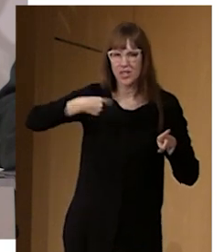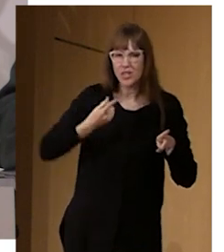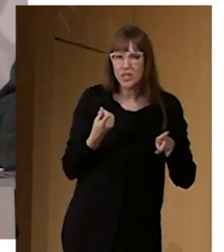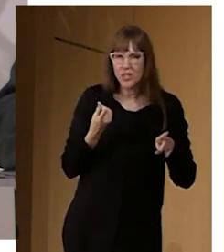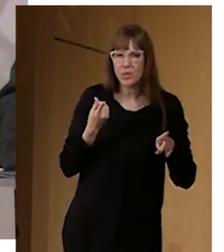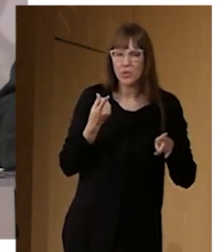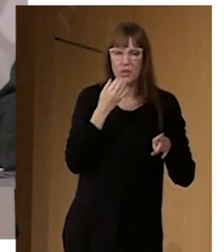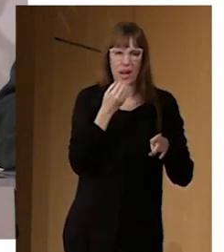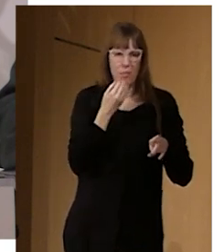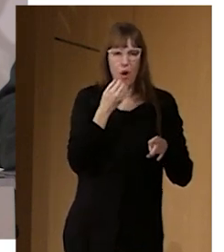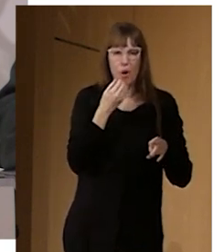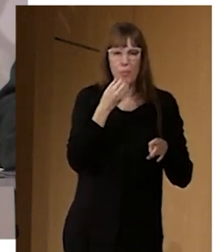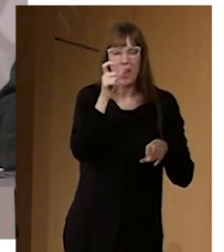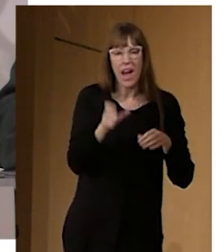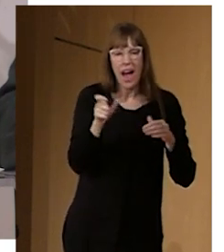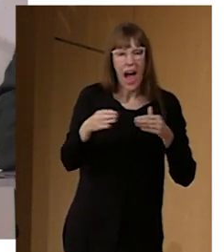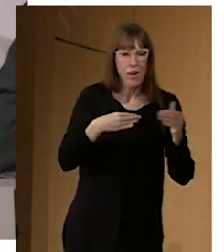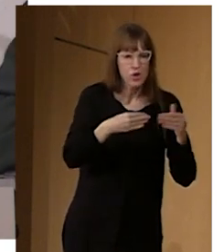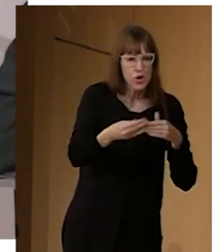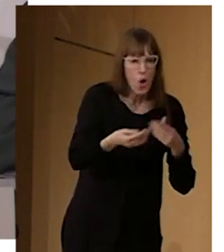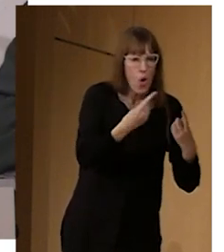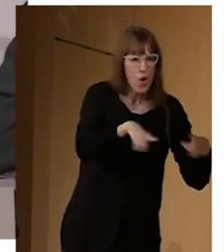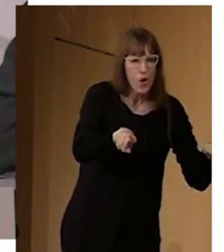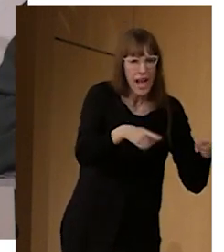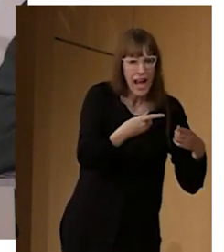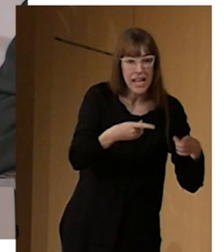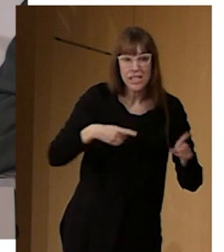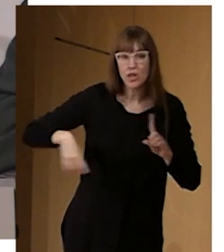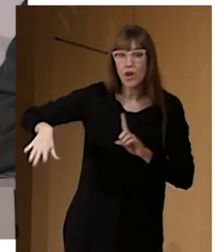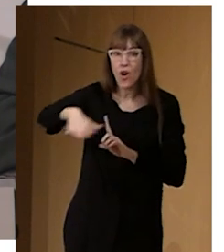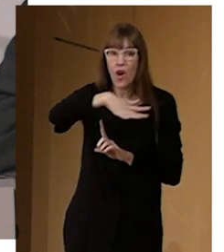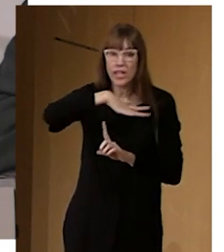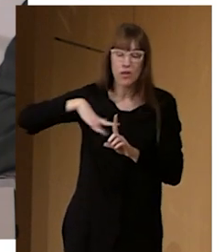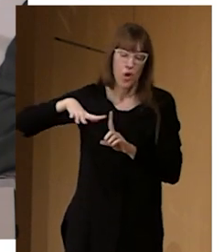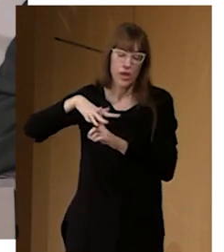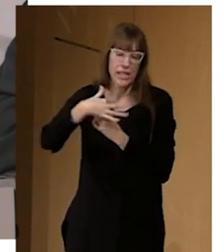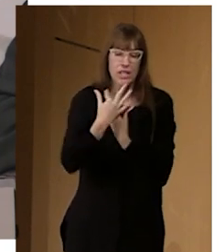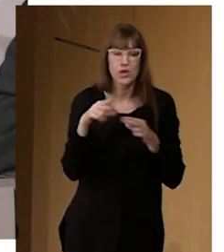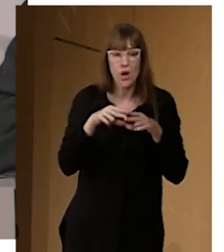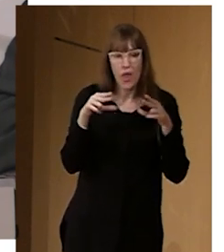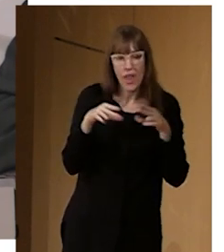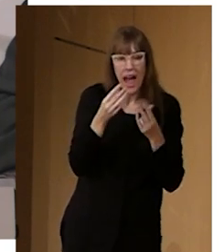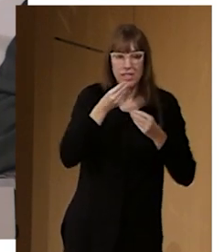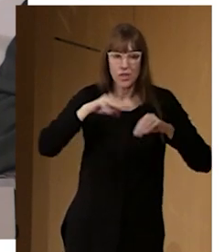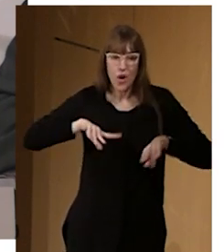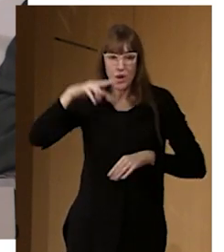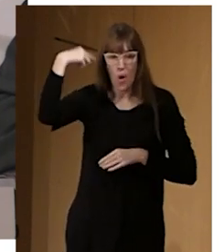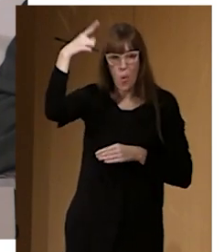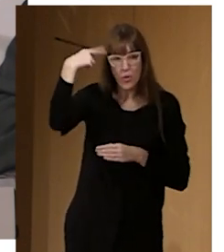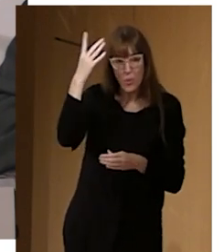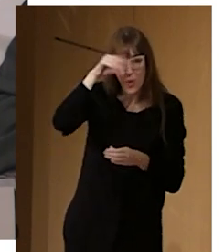compositores de los autores dentro de su contexto social histórico y cultural y analizar detalles de su de